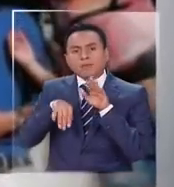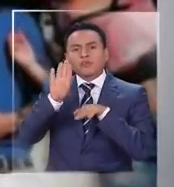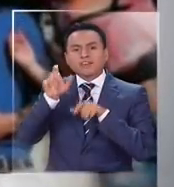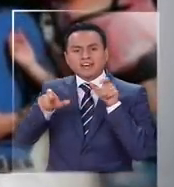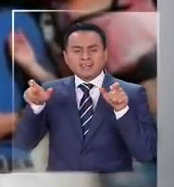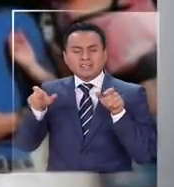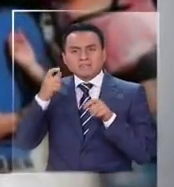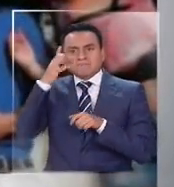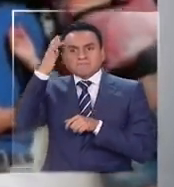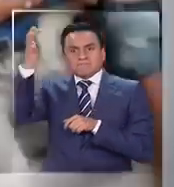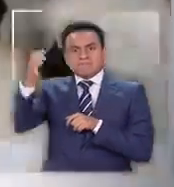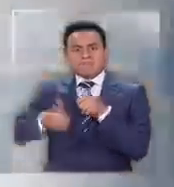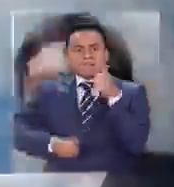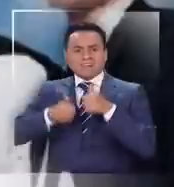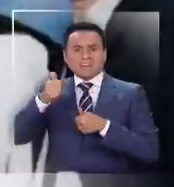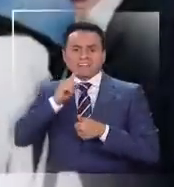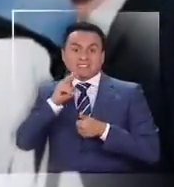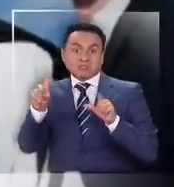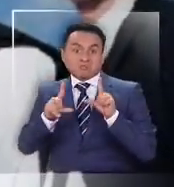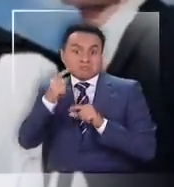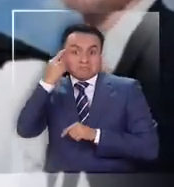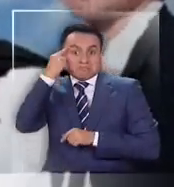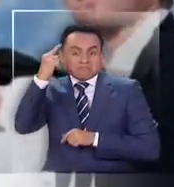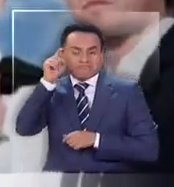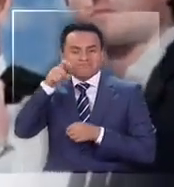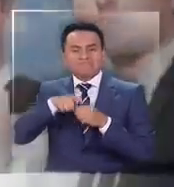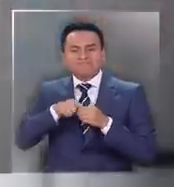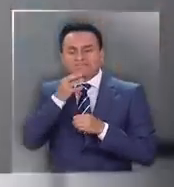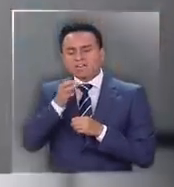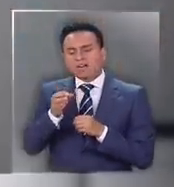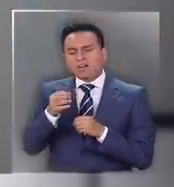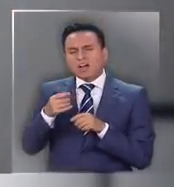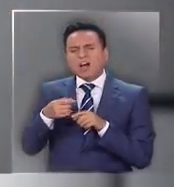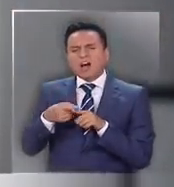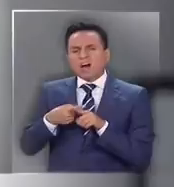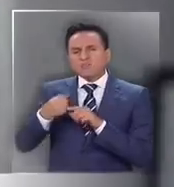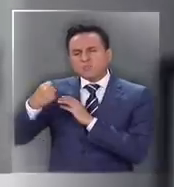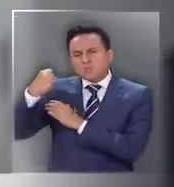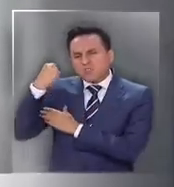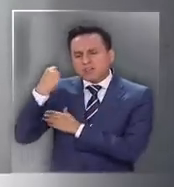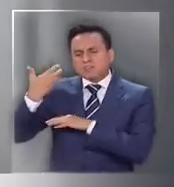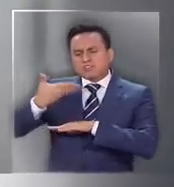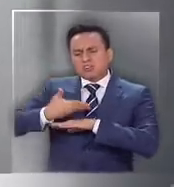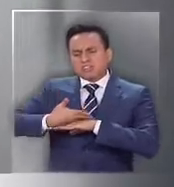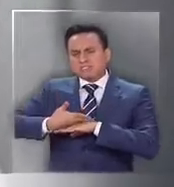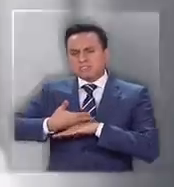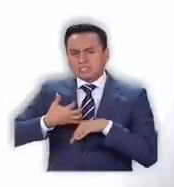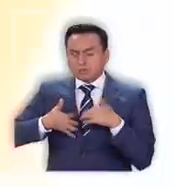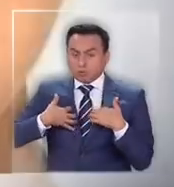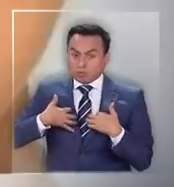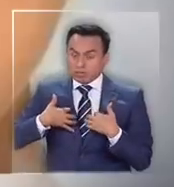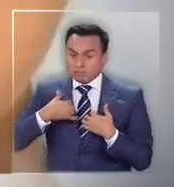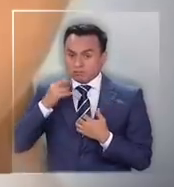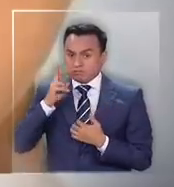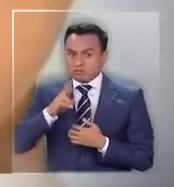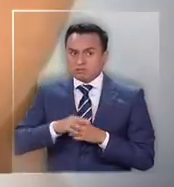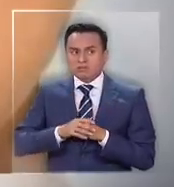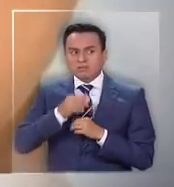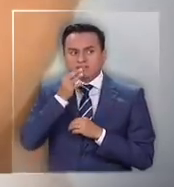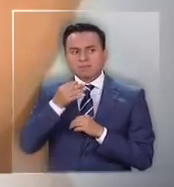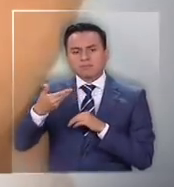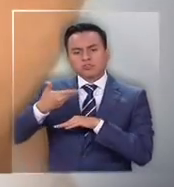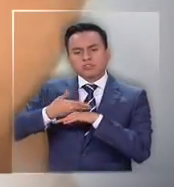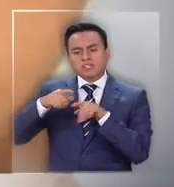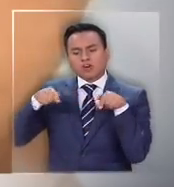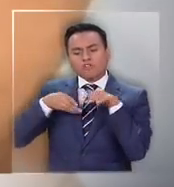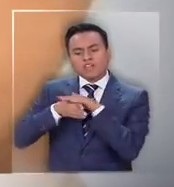ellas aspirando a hacer carrera en televisión. Dan cuenta de abusos de poder, de peticiones más que incómodas. Me pidió entrar a su